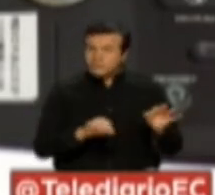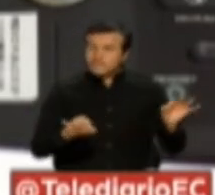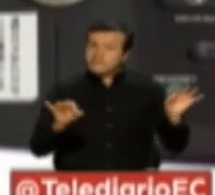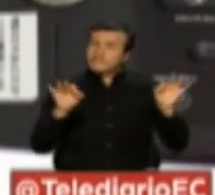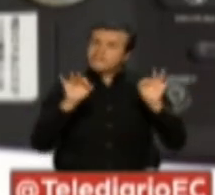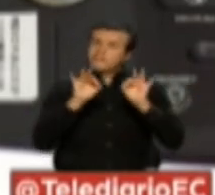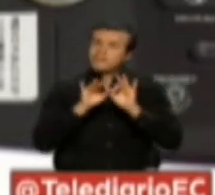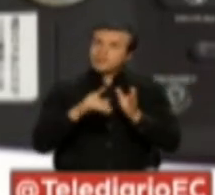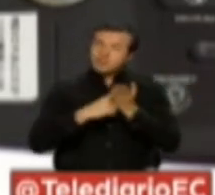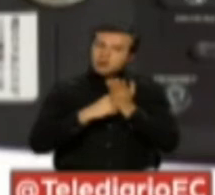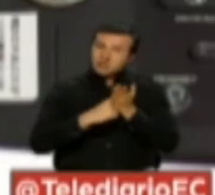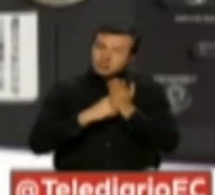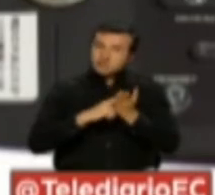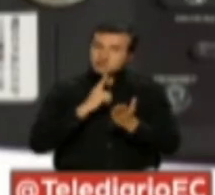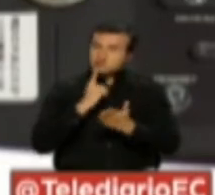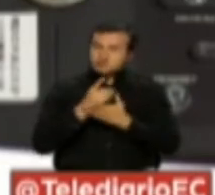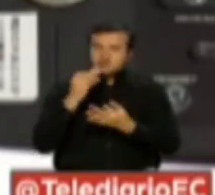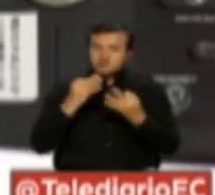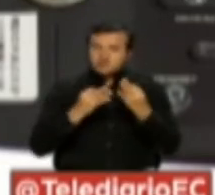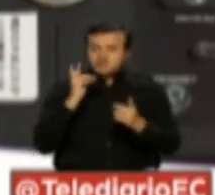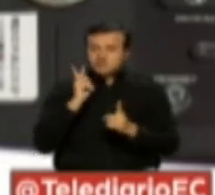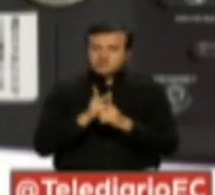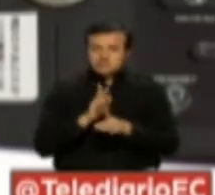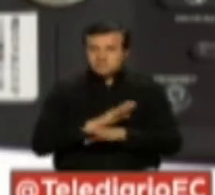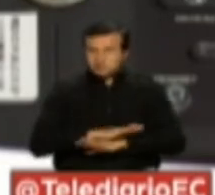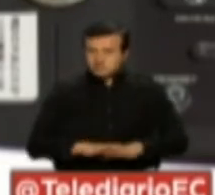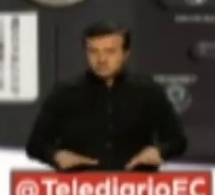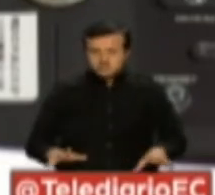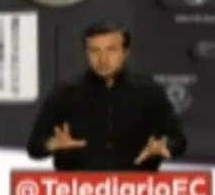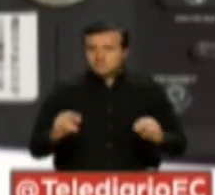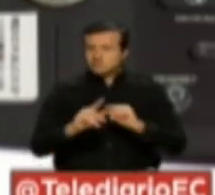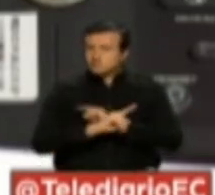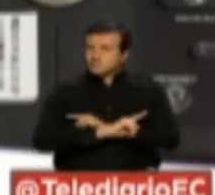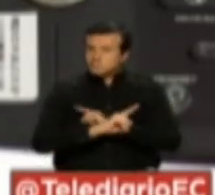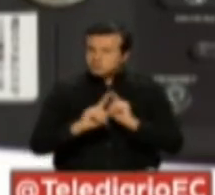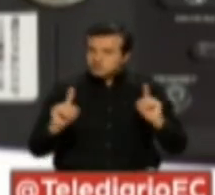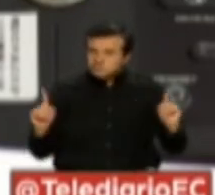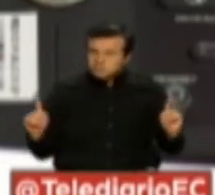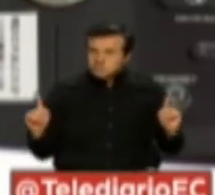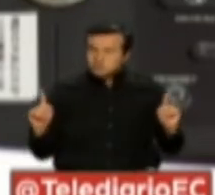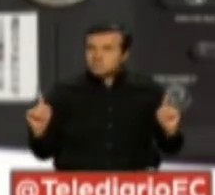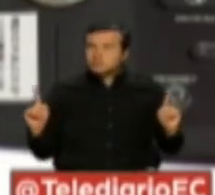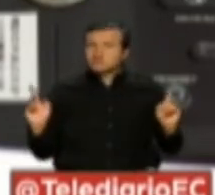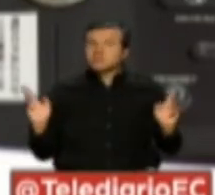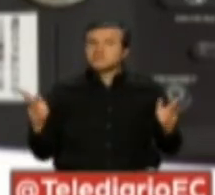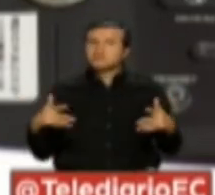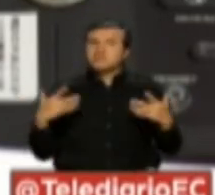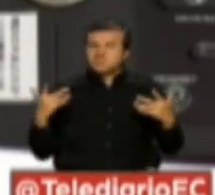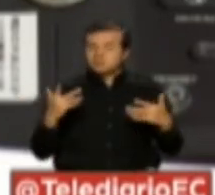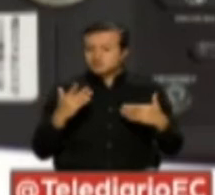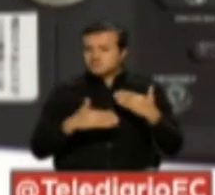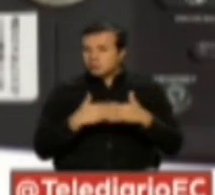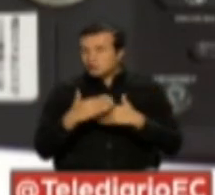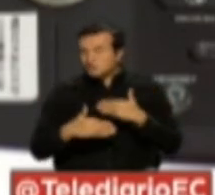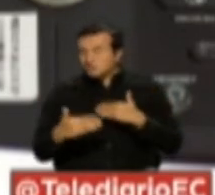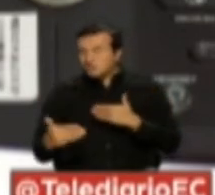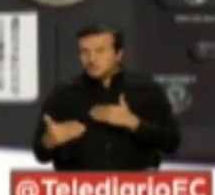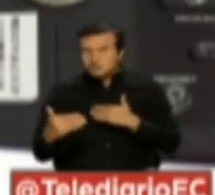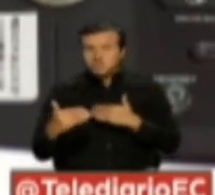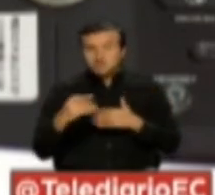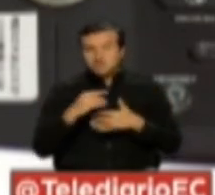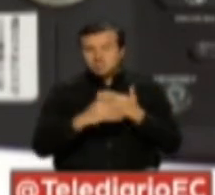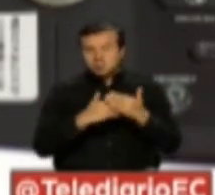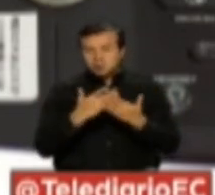discusión, que debe ser estrictamente judicial. Insisto que no debemos contaminar este esta fase preprocesal y las